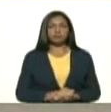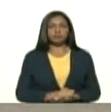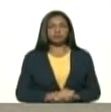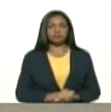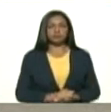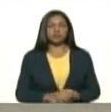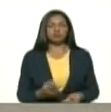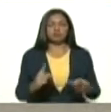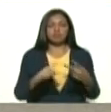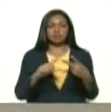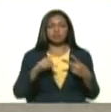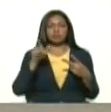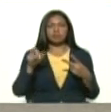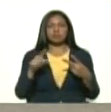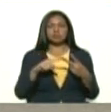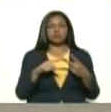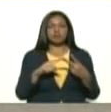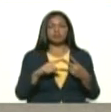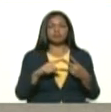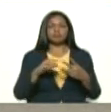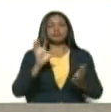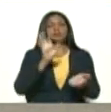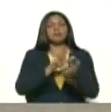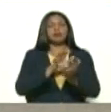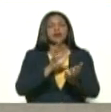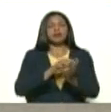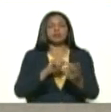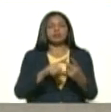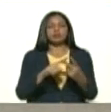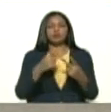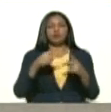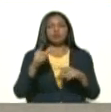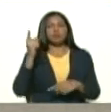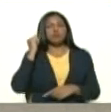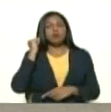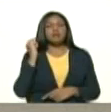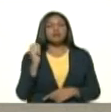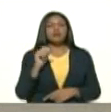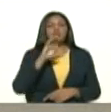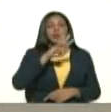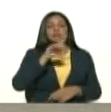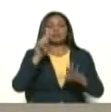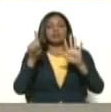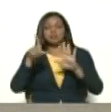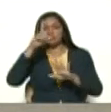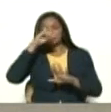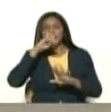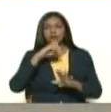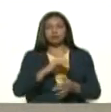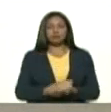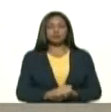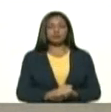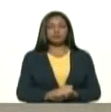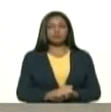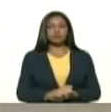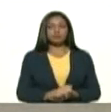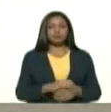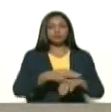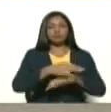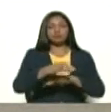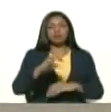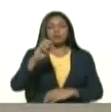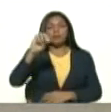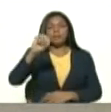Igualmente, el segundo caso, Nueva Esparta. Otra mujer de 46 años, municipio